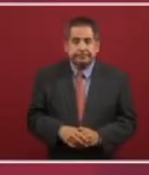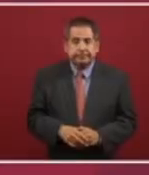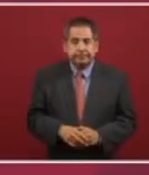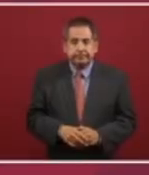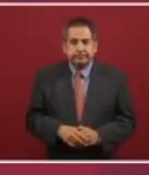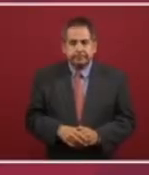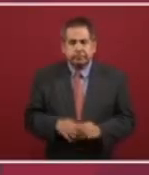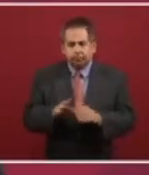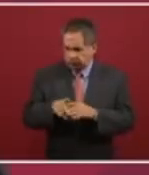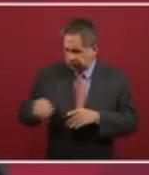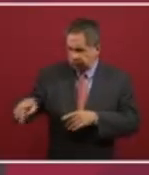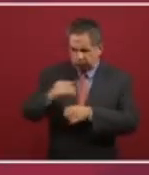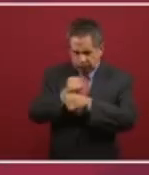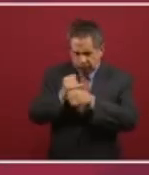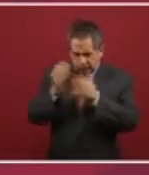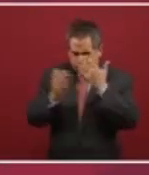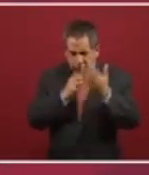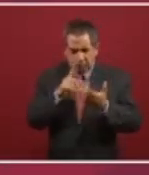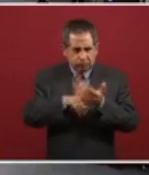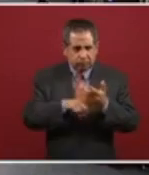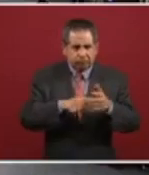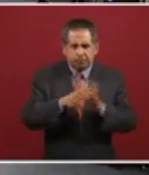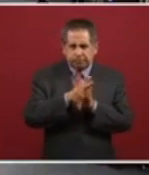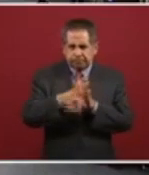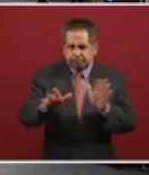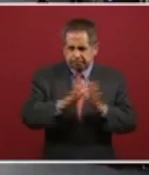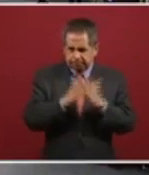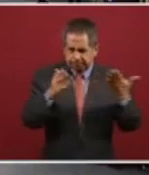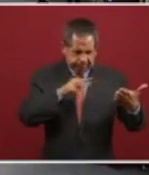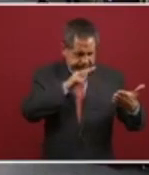Hagan un estudio de las columnas